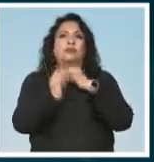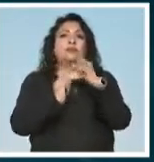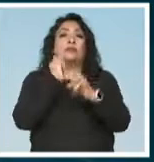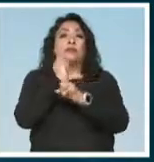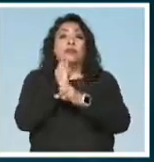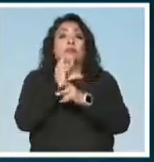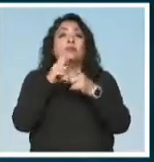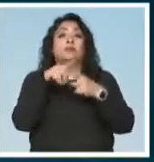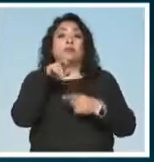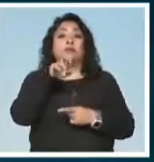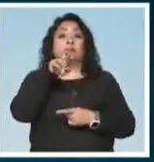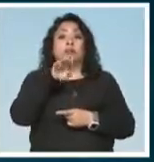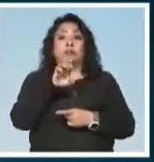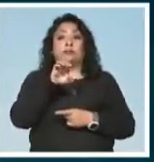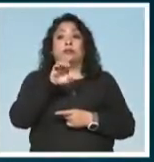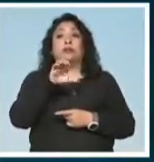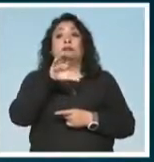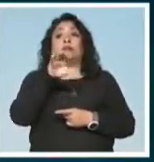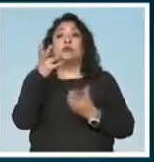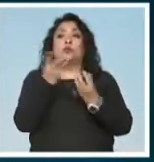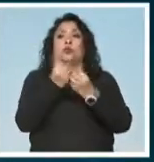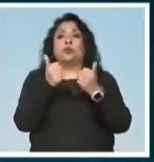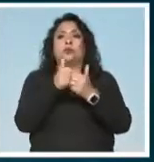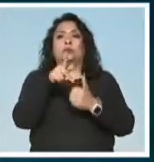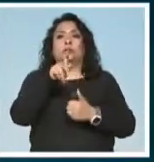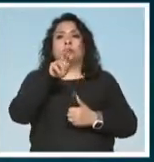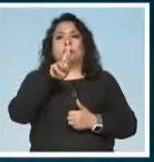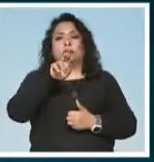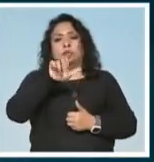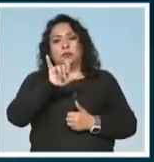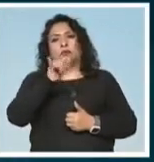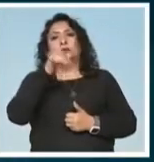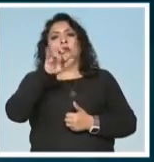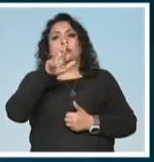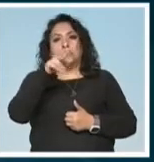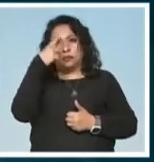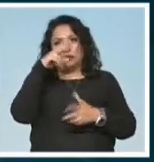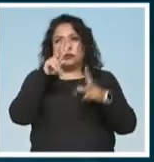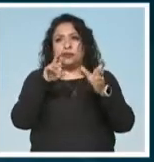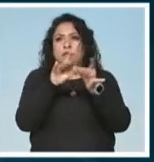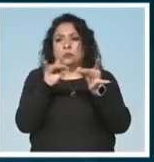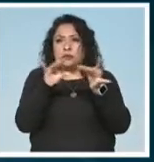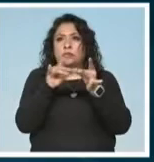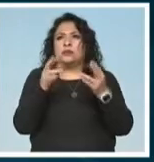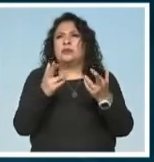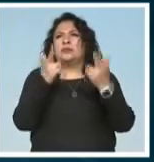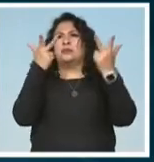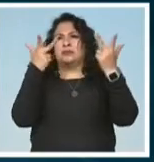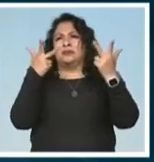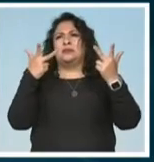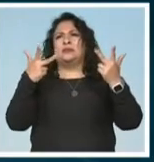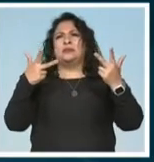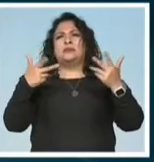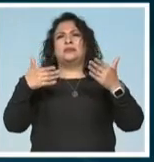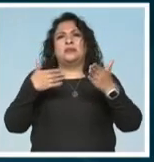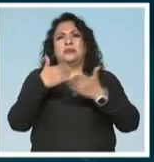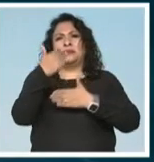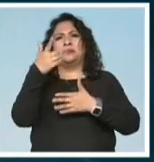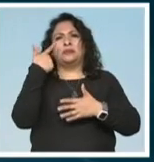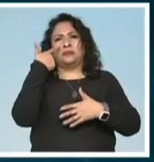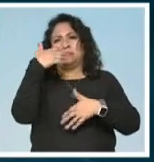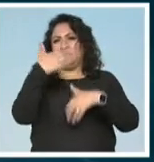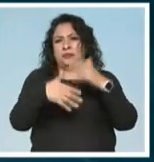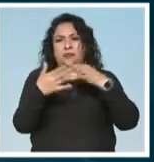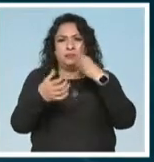Internacional, Norma Cerros, acompaña a Kimberly Armengol para hablar de su publicación Rompe la Brecha. No se lo pierdan al término de este